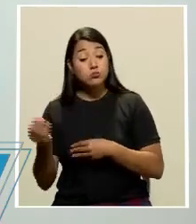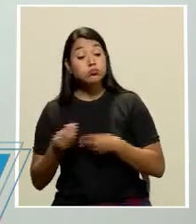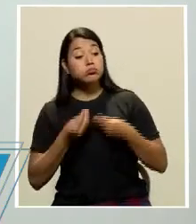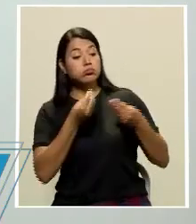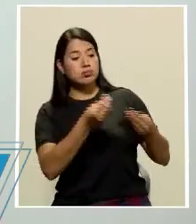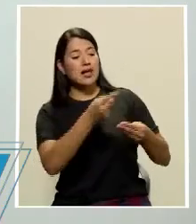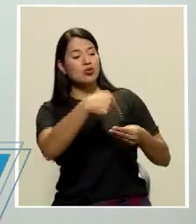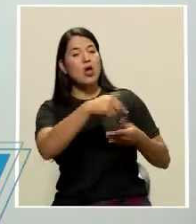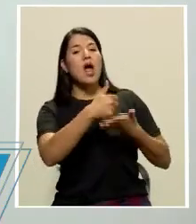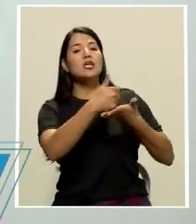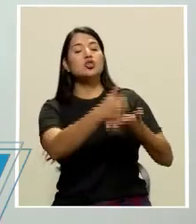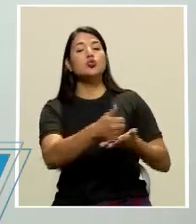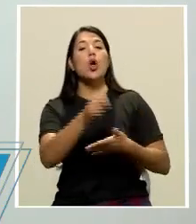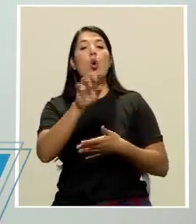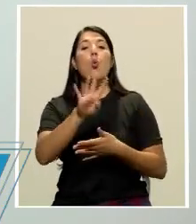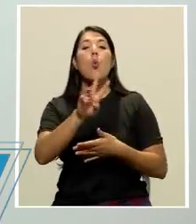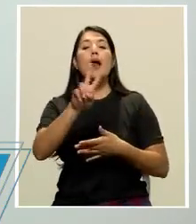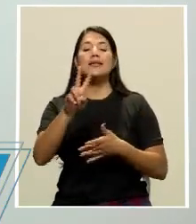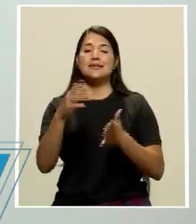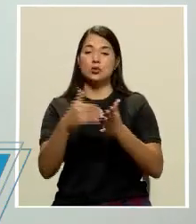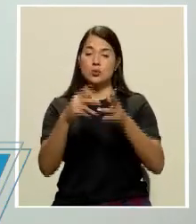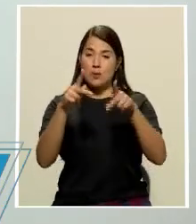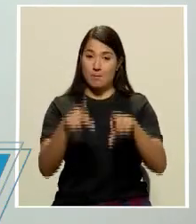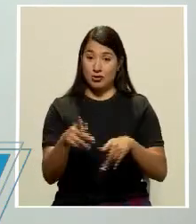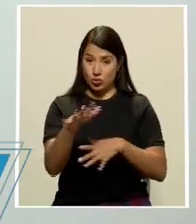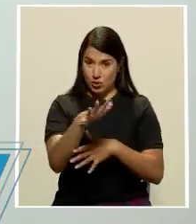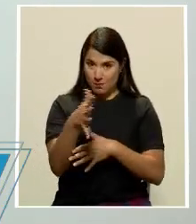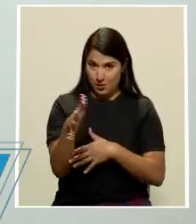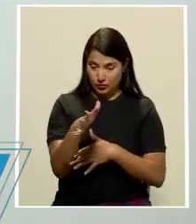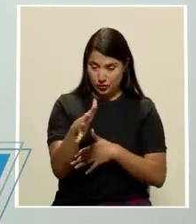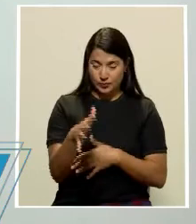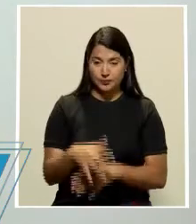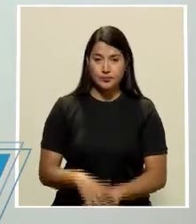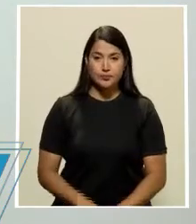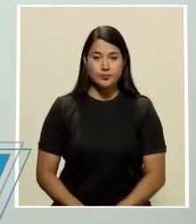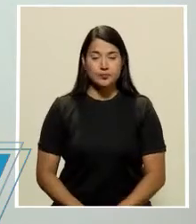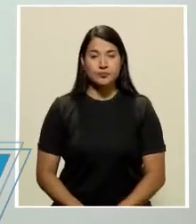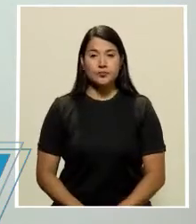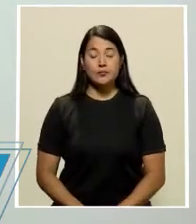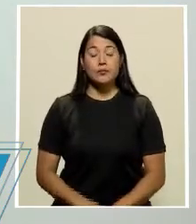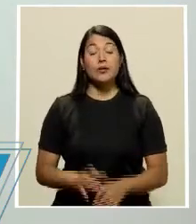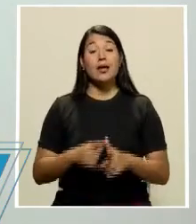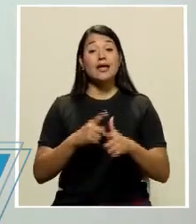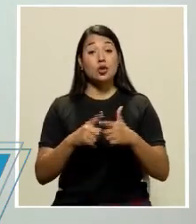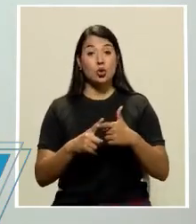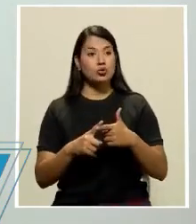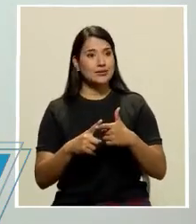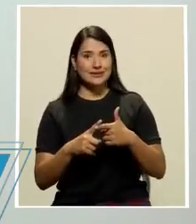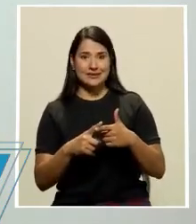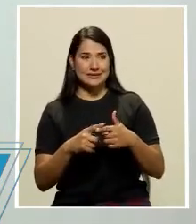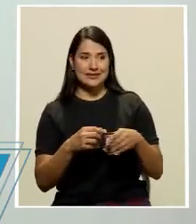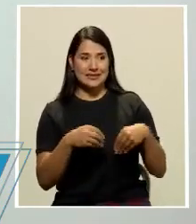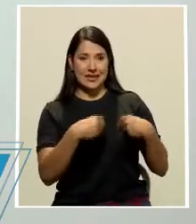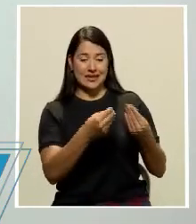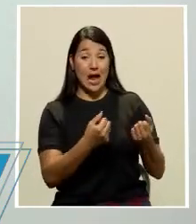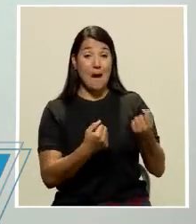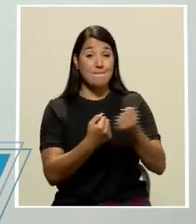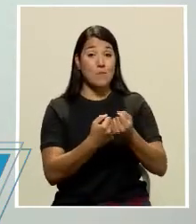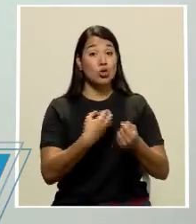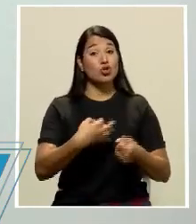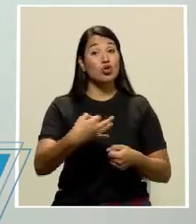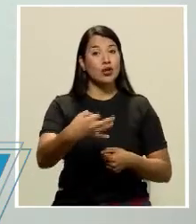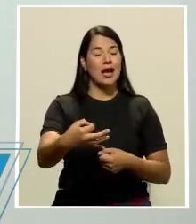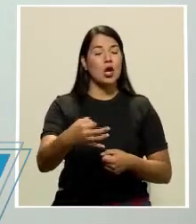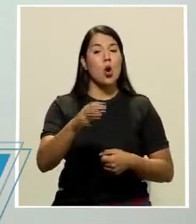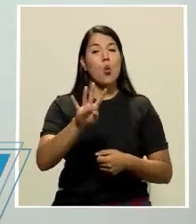estas organizaciones que recibieron apoyo del Banco de Alimentos. Entonces el apoyo es diario a estas